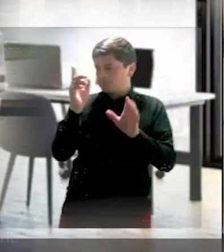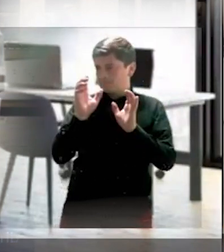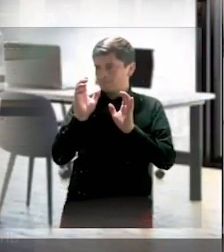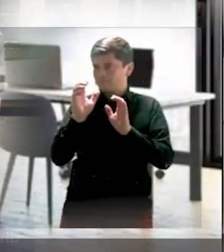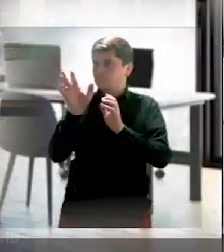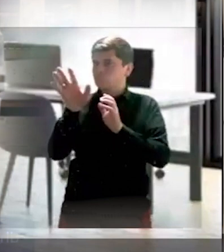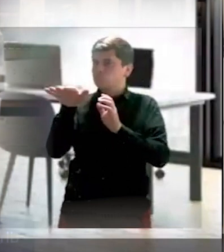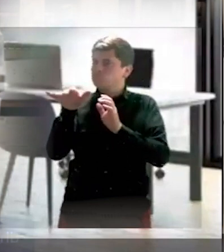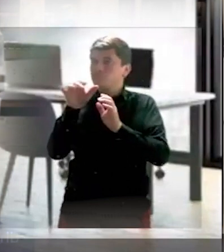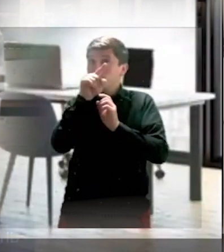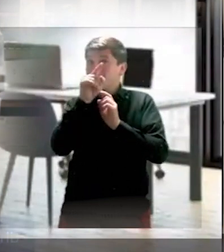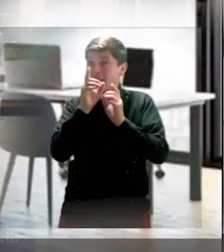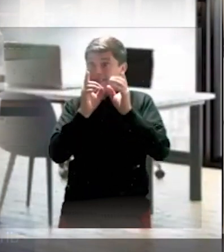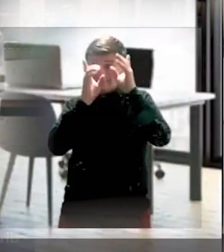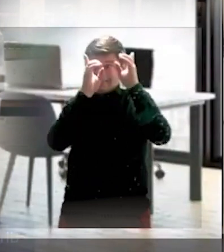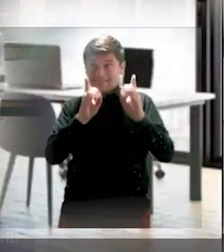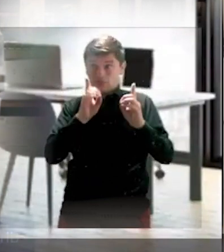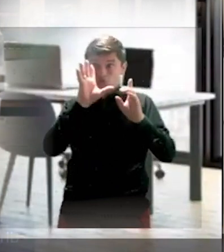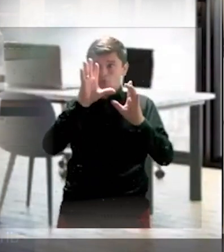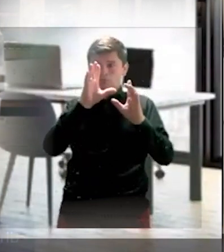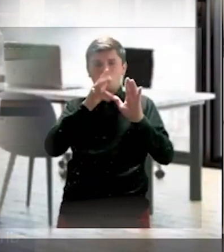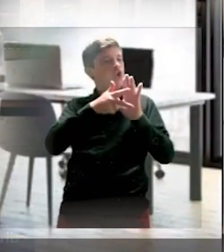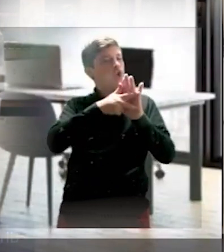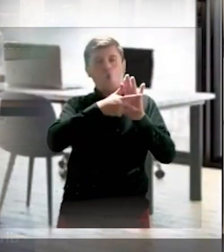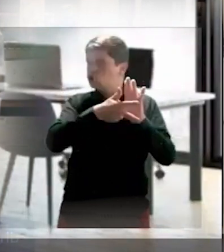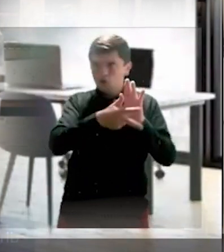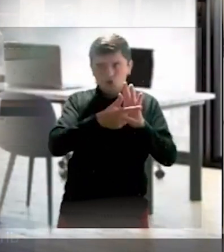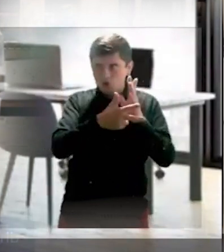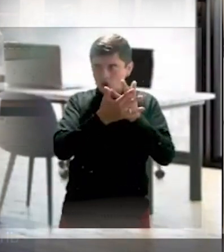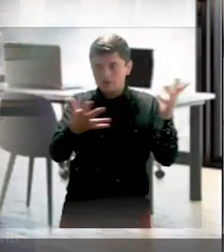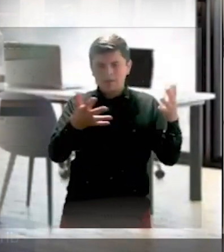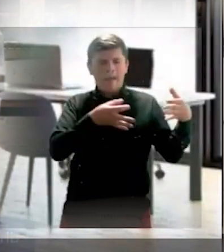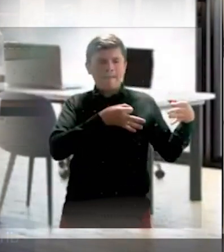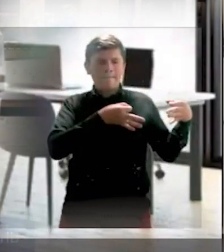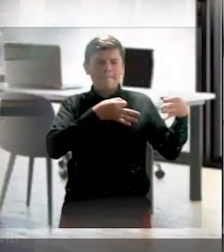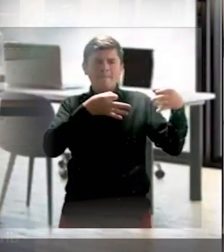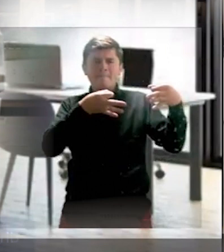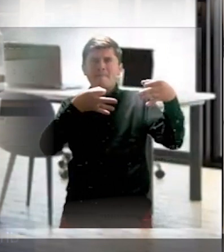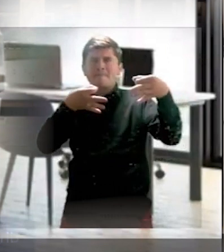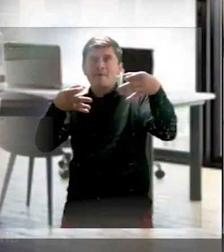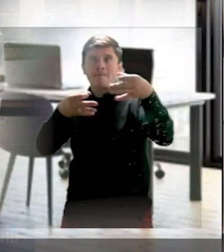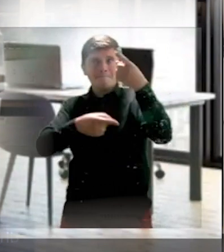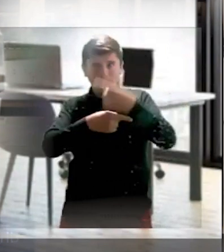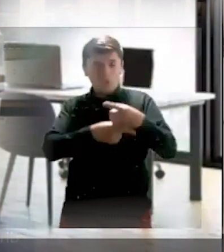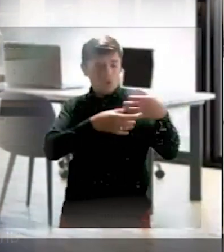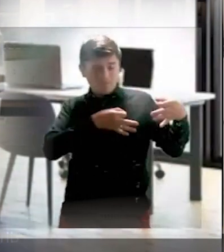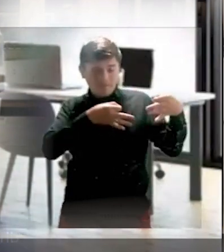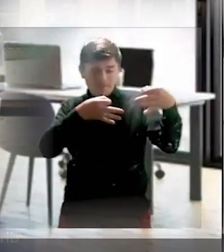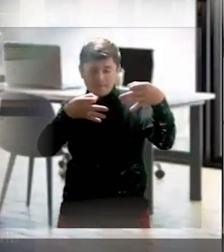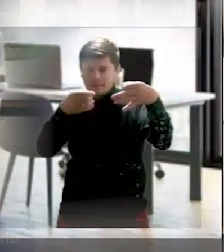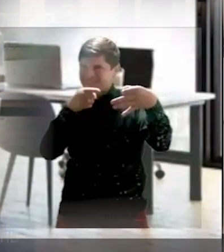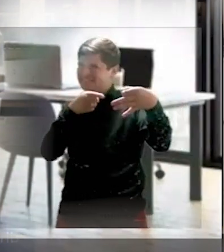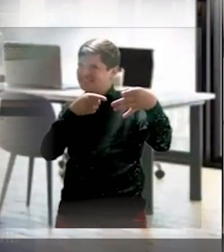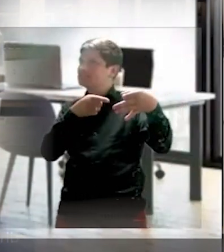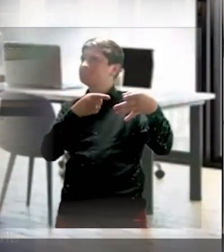que estas decisiones de estado de cosas inconstitucional se posterguen por tanto tiempo en su cumplimiento demuestra también un